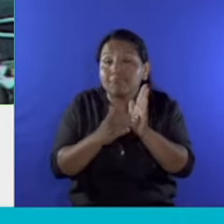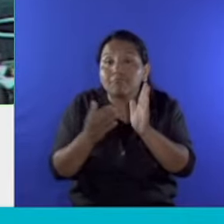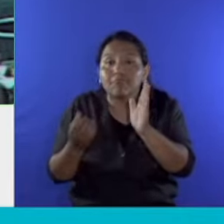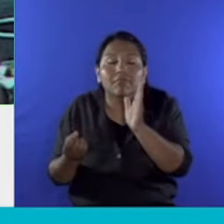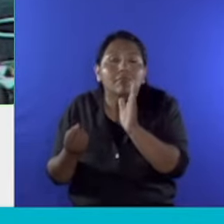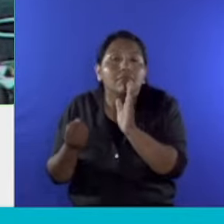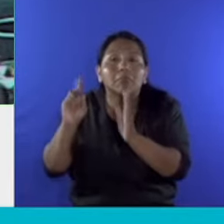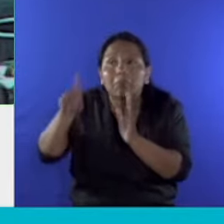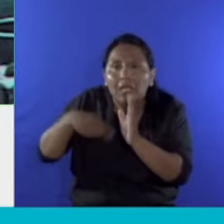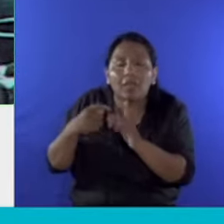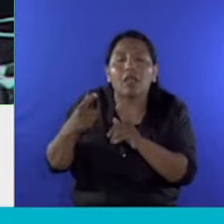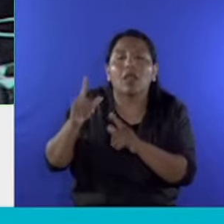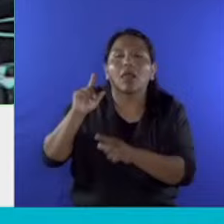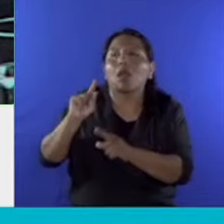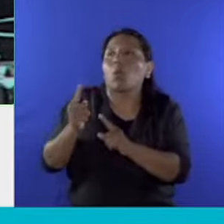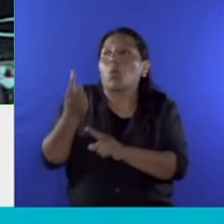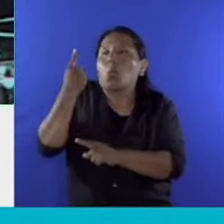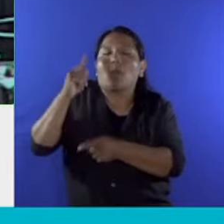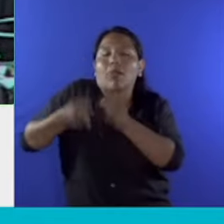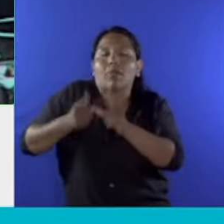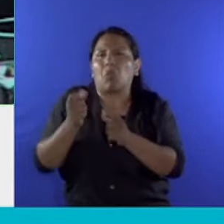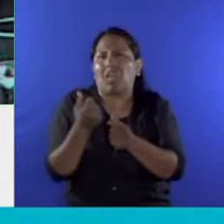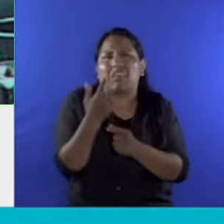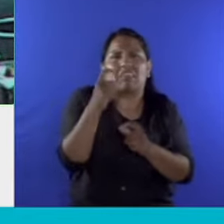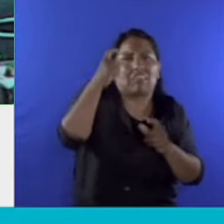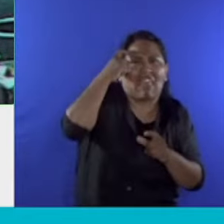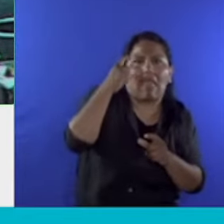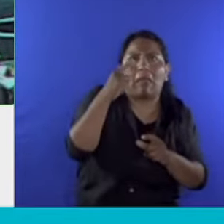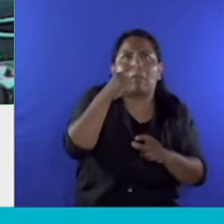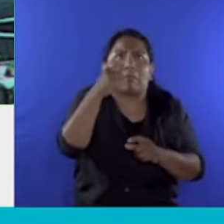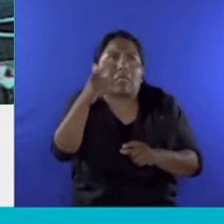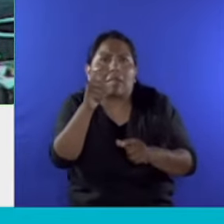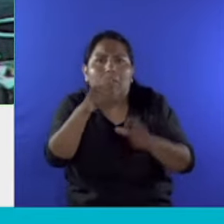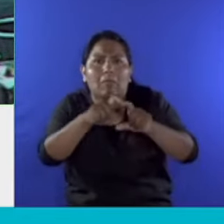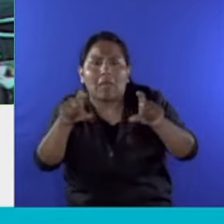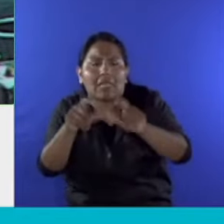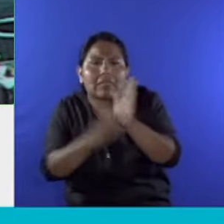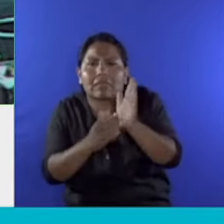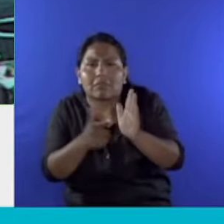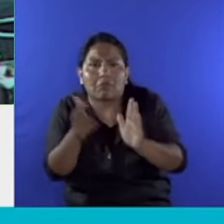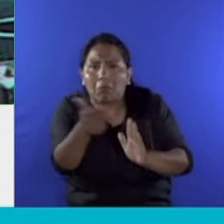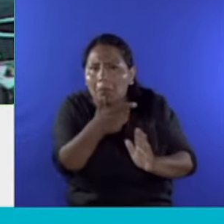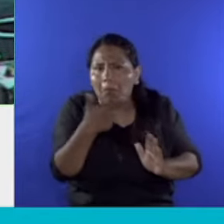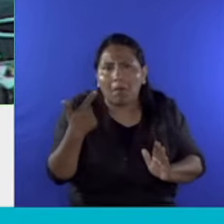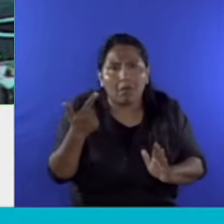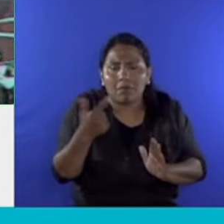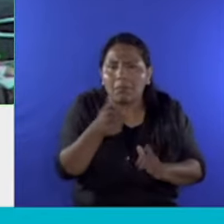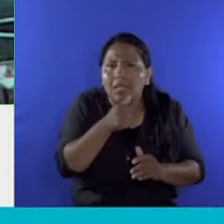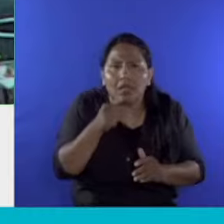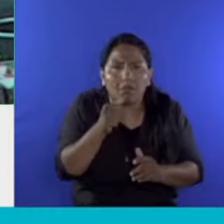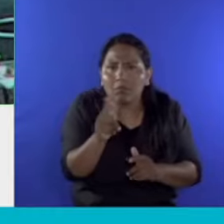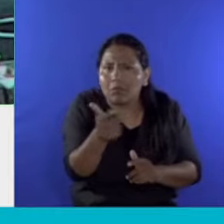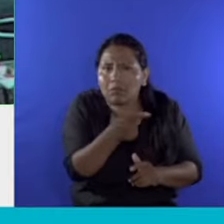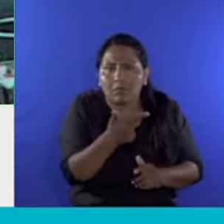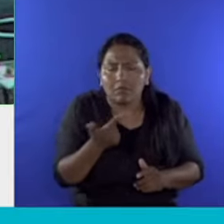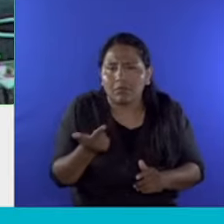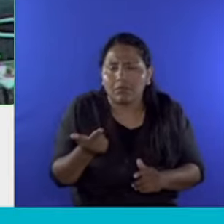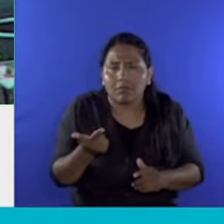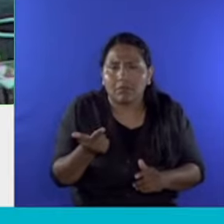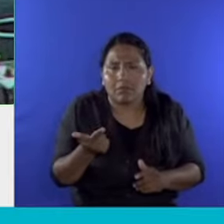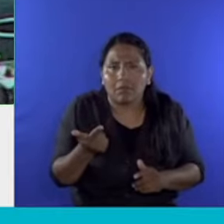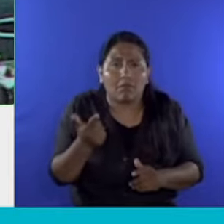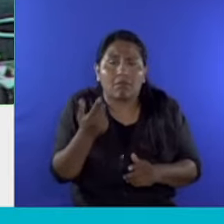monopolios legales porque no tienen 10 patentes, 20 patentes, 1000 patentes los medicamentos.